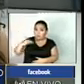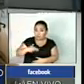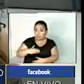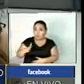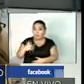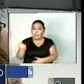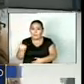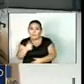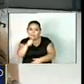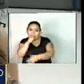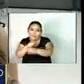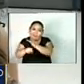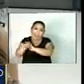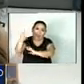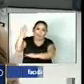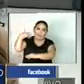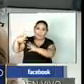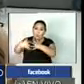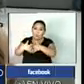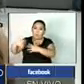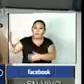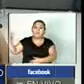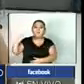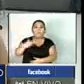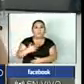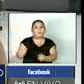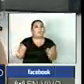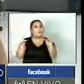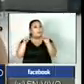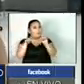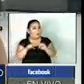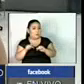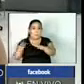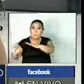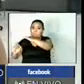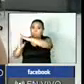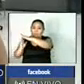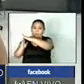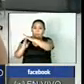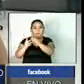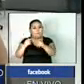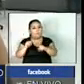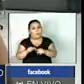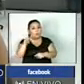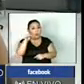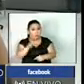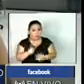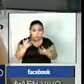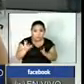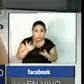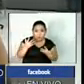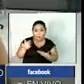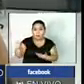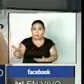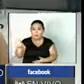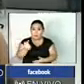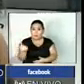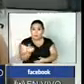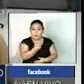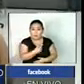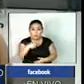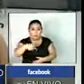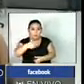deportados vía aérea desde Estados Unidos continúan suspendidos pero aún así hoy se espera la llegada de guatemaltecos